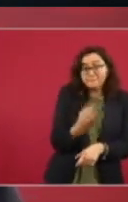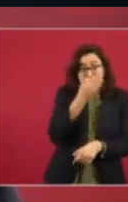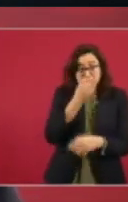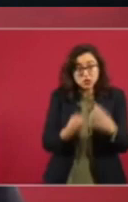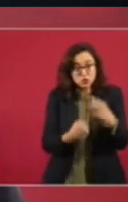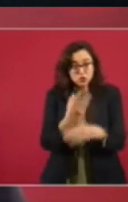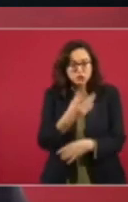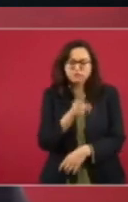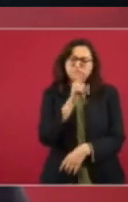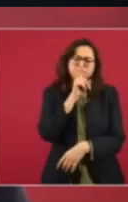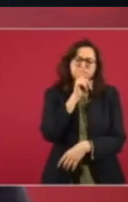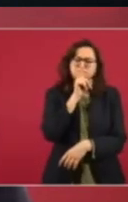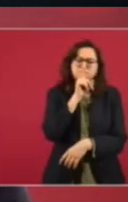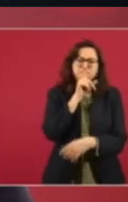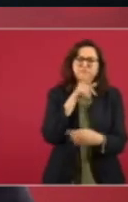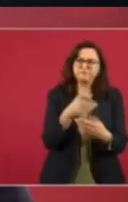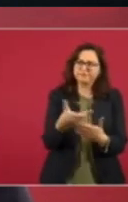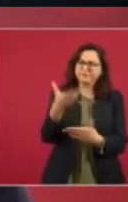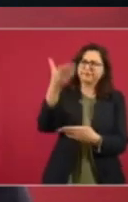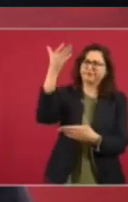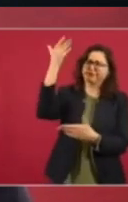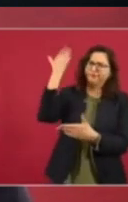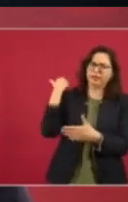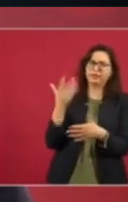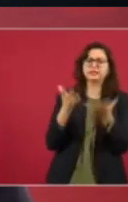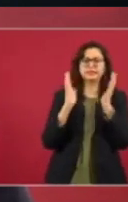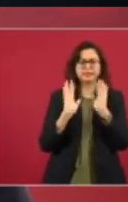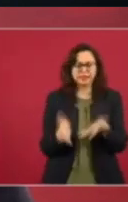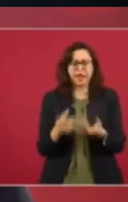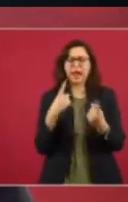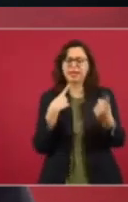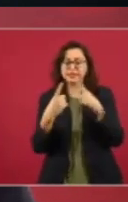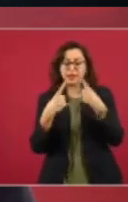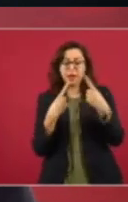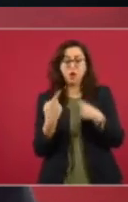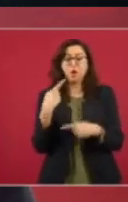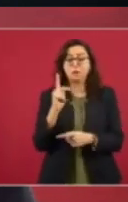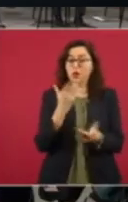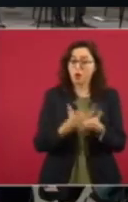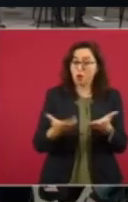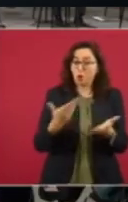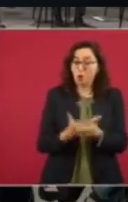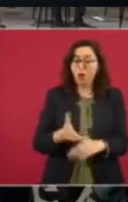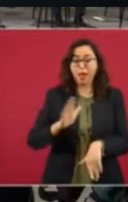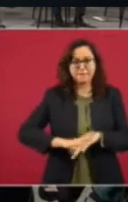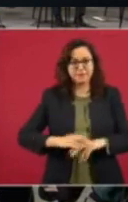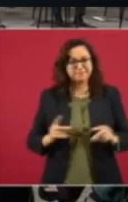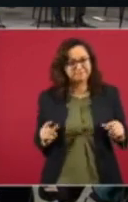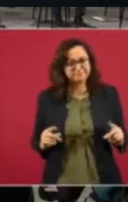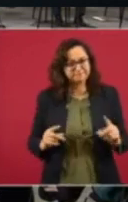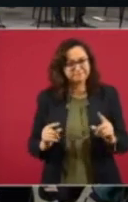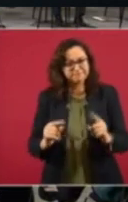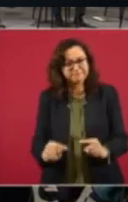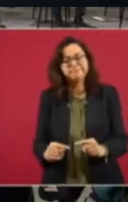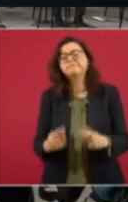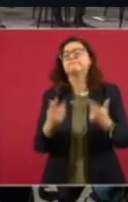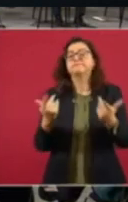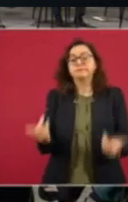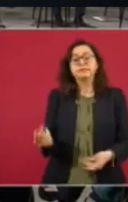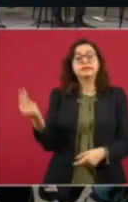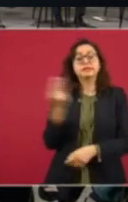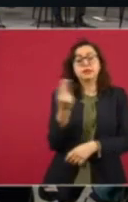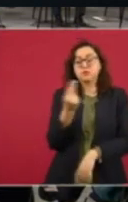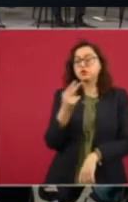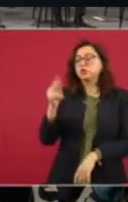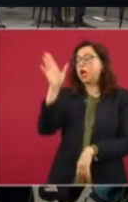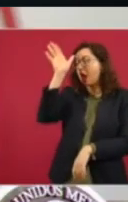pero que hemos intensificado para buscar acuerdos y compromisos que nos permitan avanzar